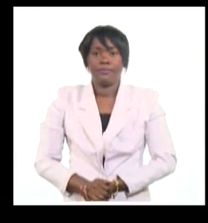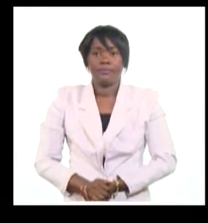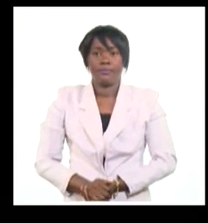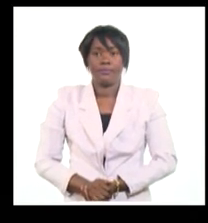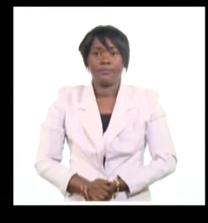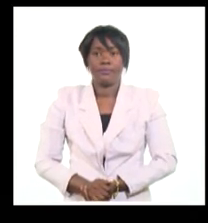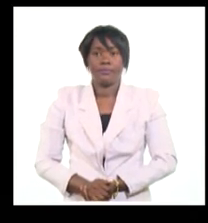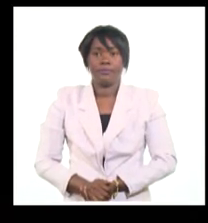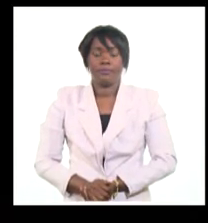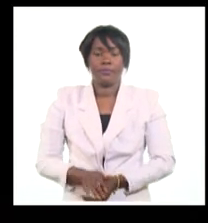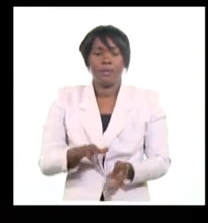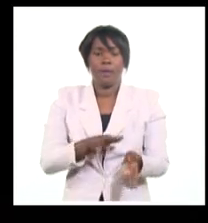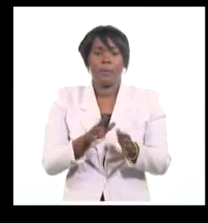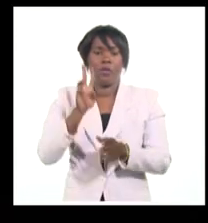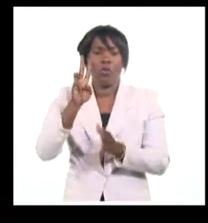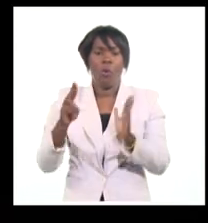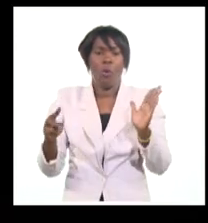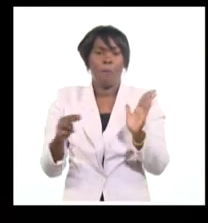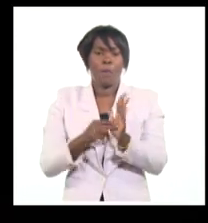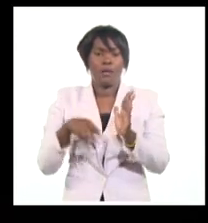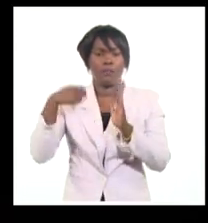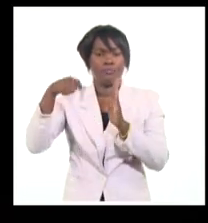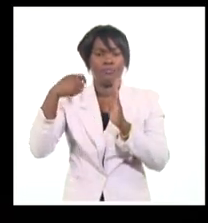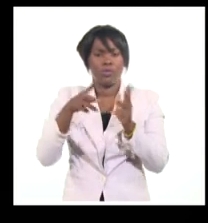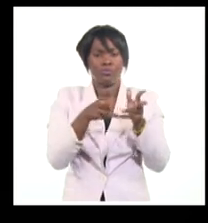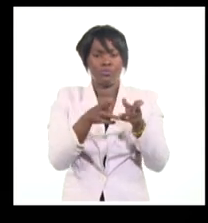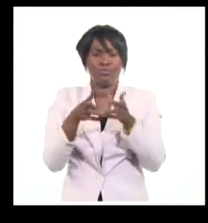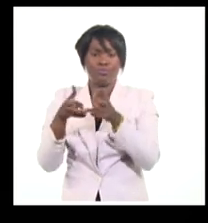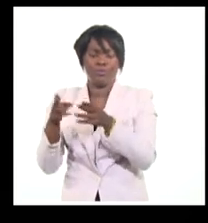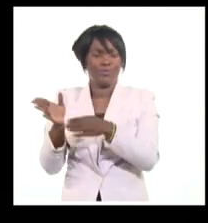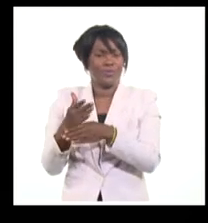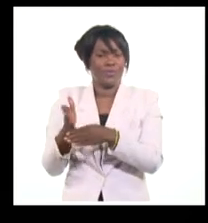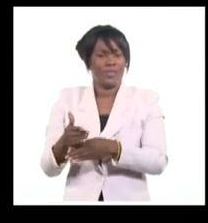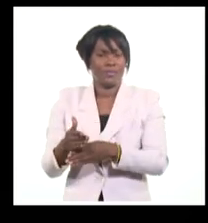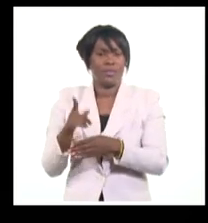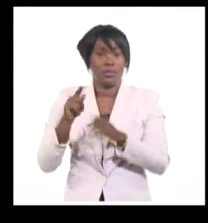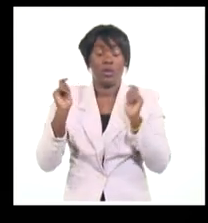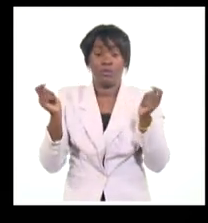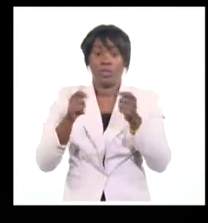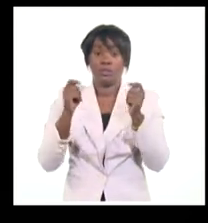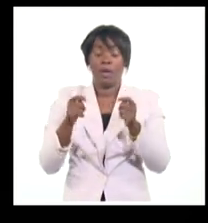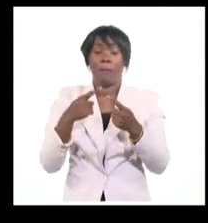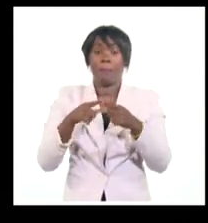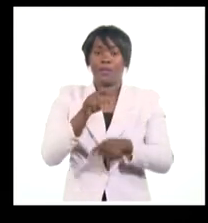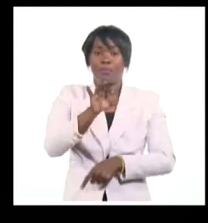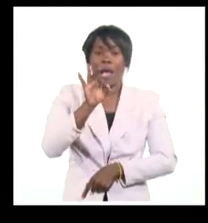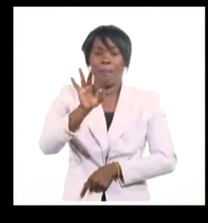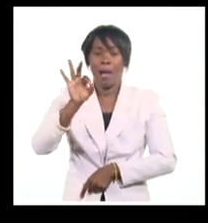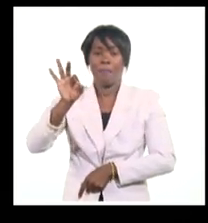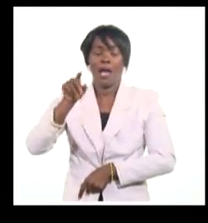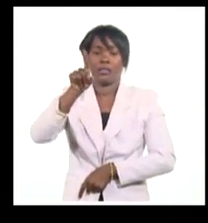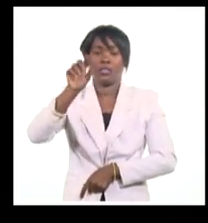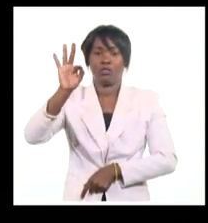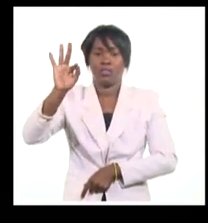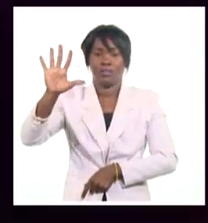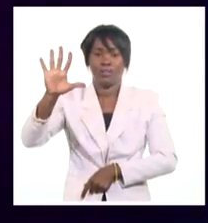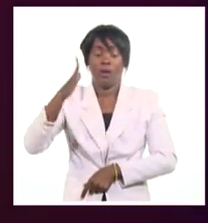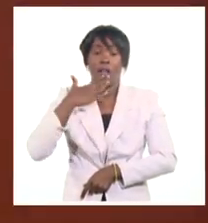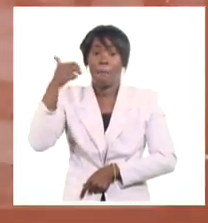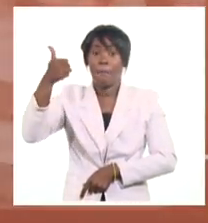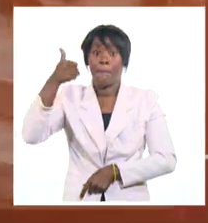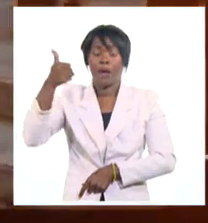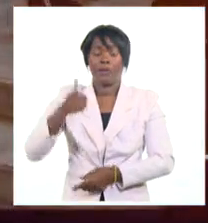dos mil obras se presentaron a la convocatoria del festival y de ellas fueron seleccionadas 185 la diversidad